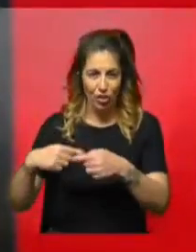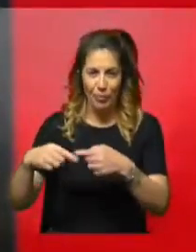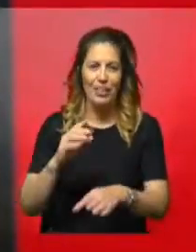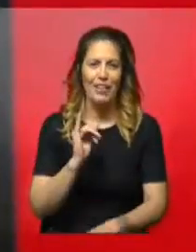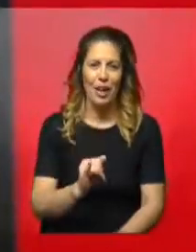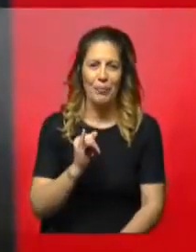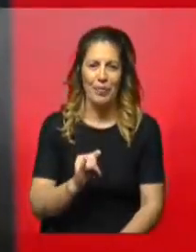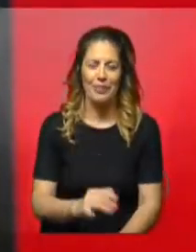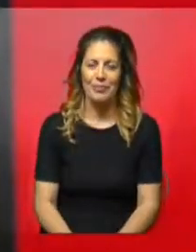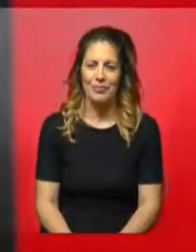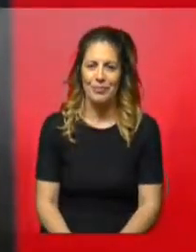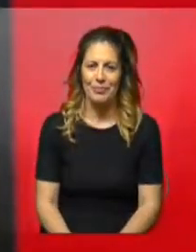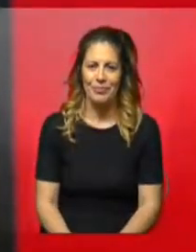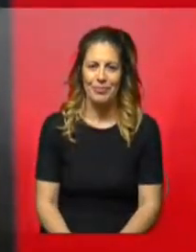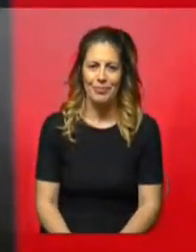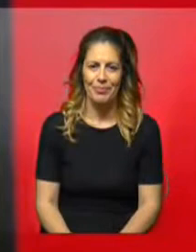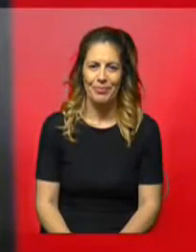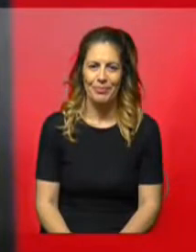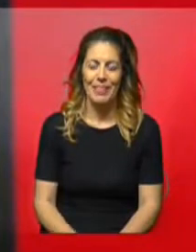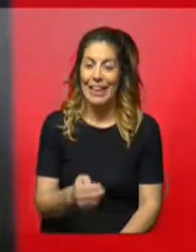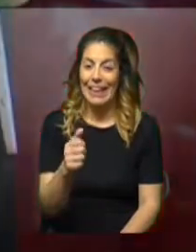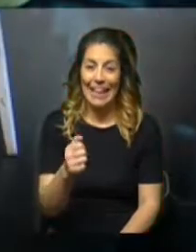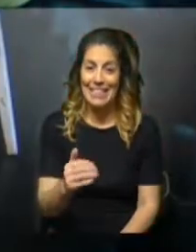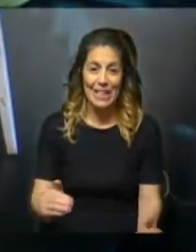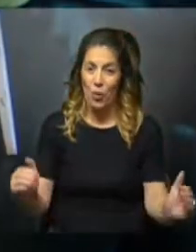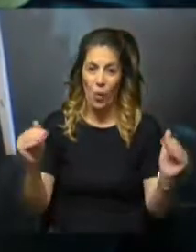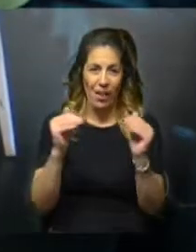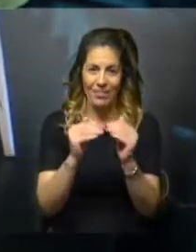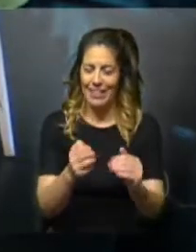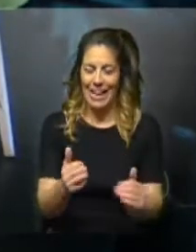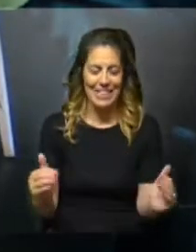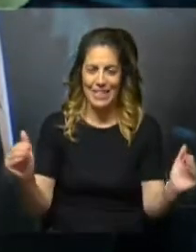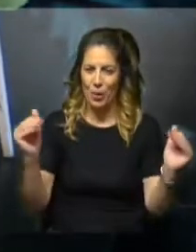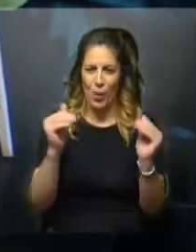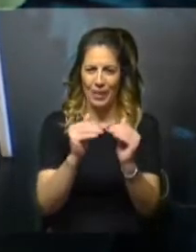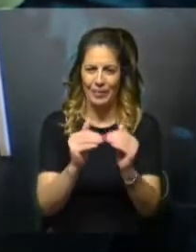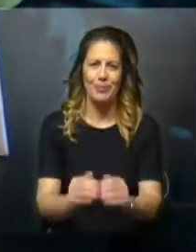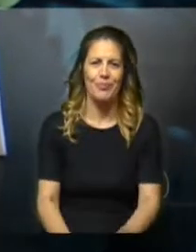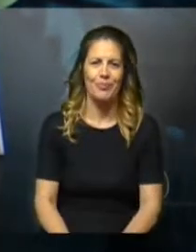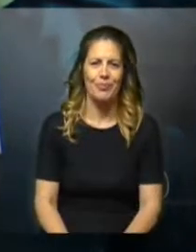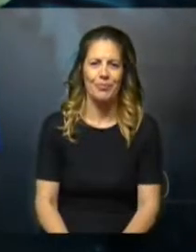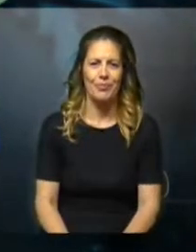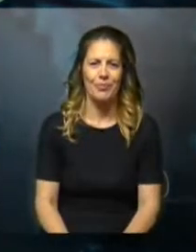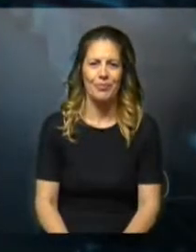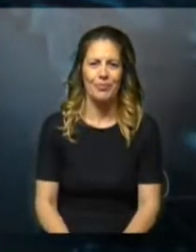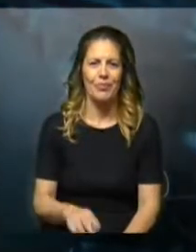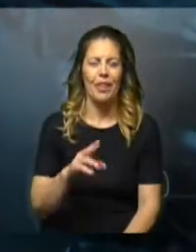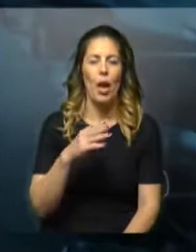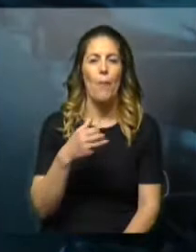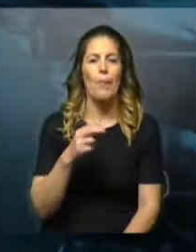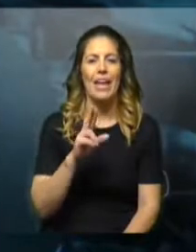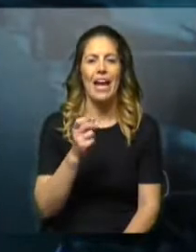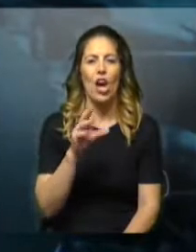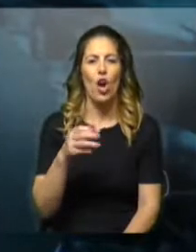sí efectivo no no no somos casi igual casi igual casi igual y Daniela beracochea